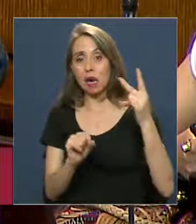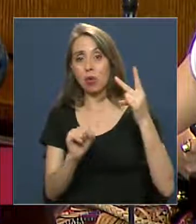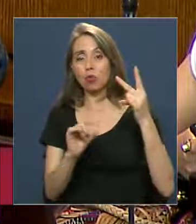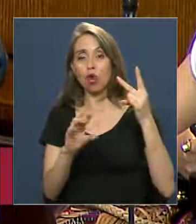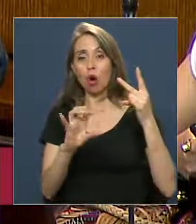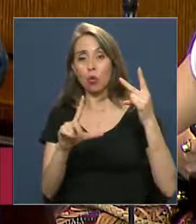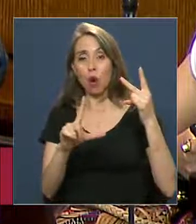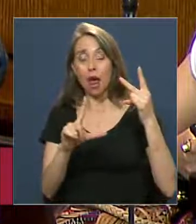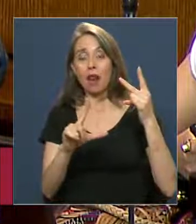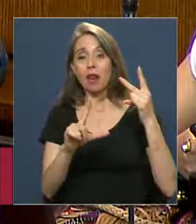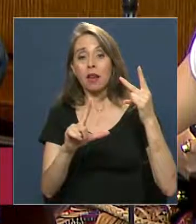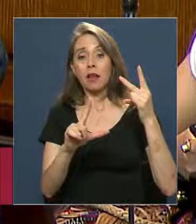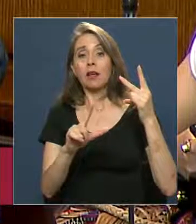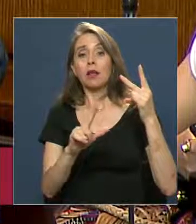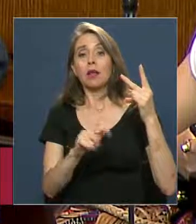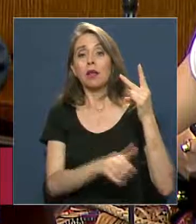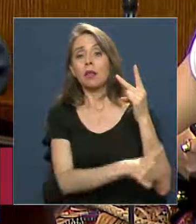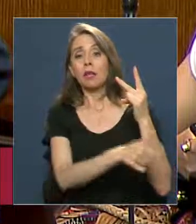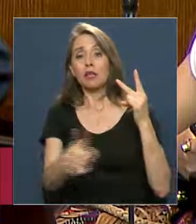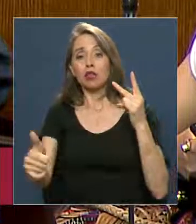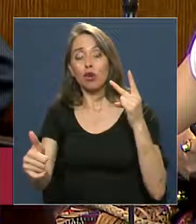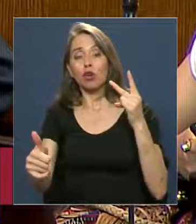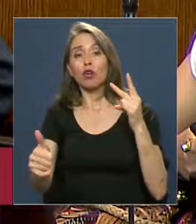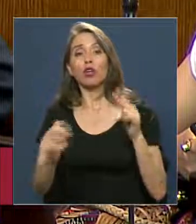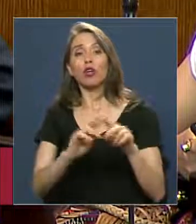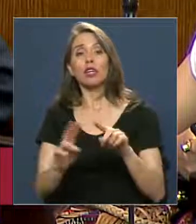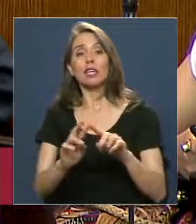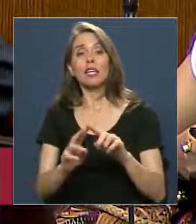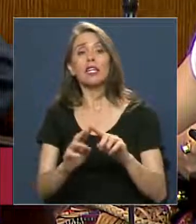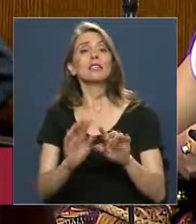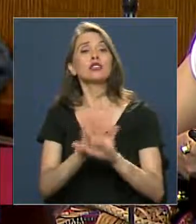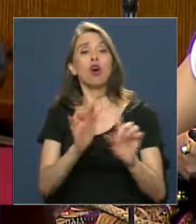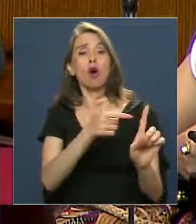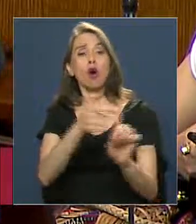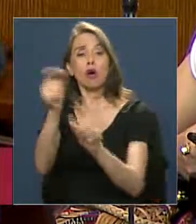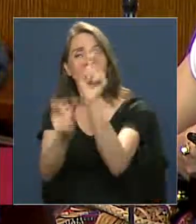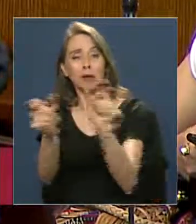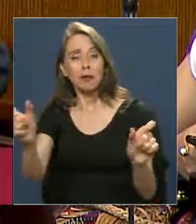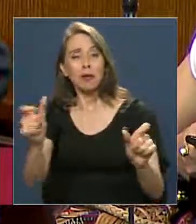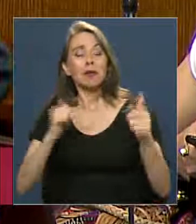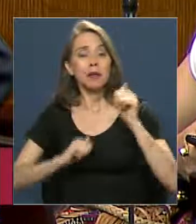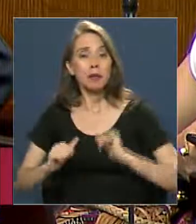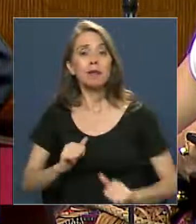todos las personas que pueden haber cometido atrocidades en este país en su historia, Manuel el Mamo